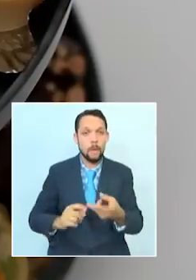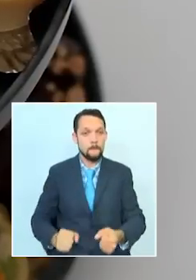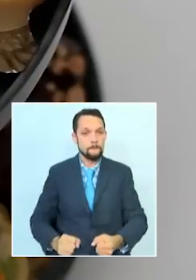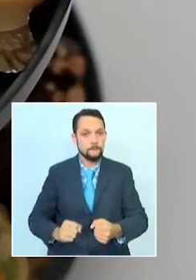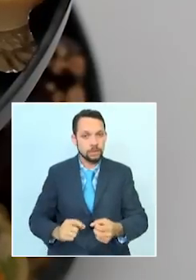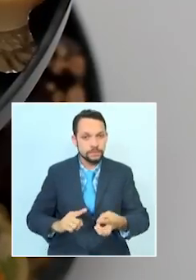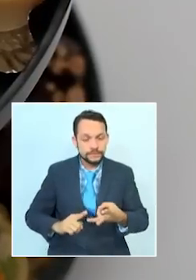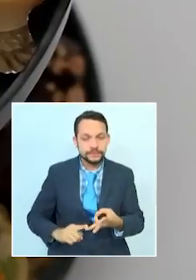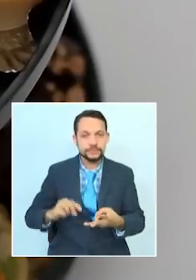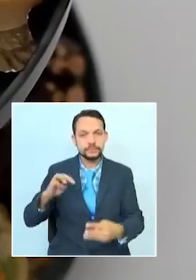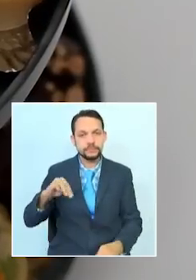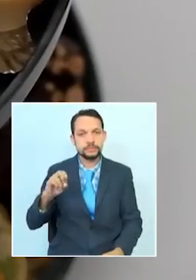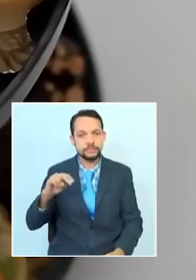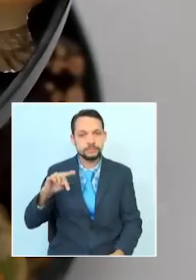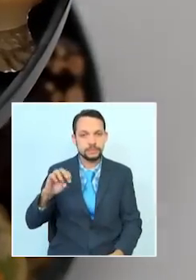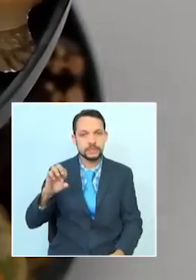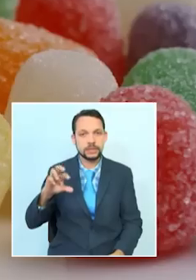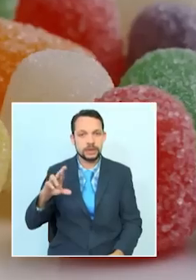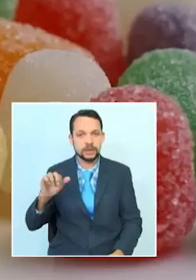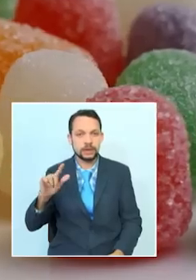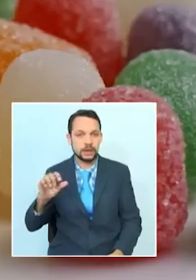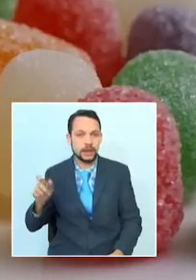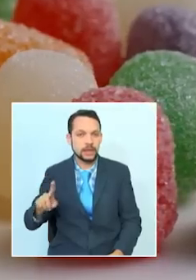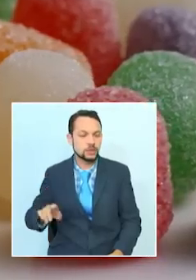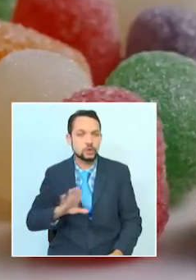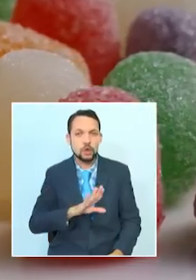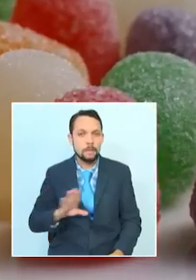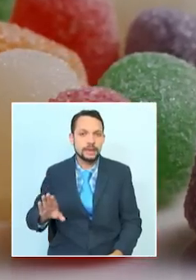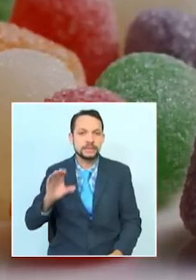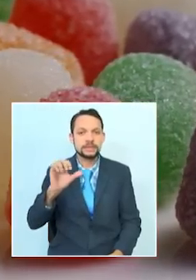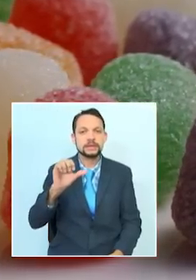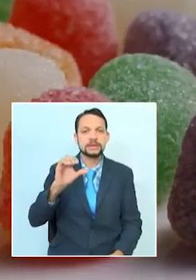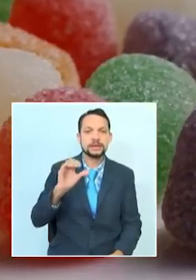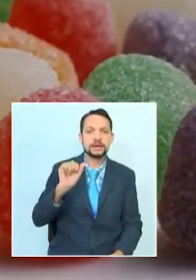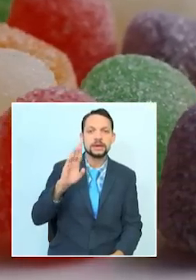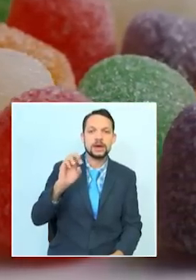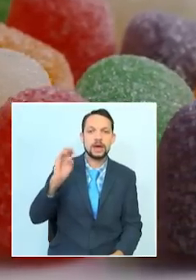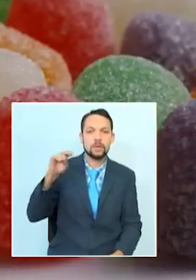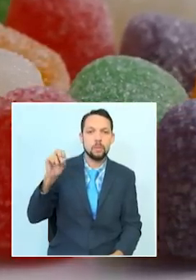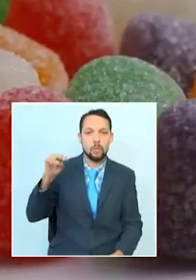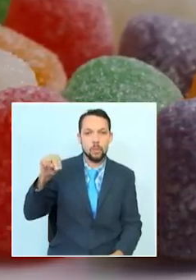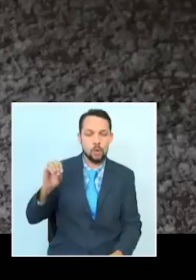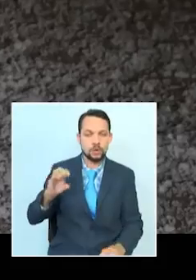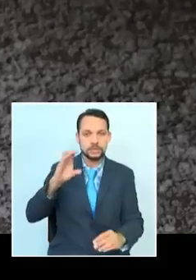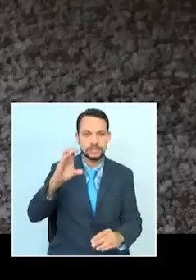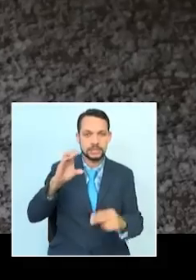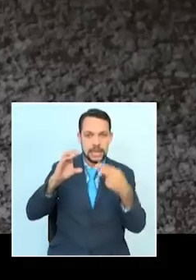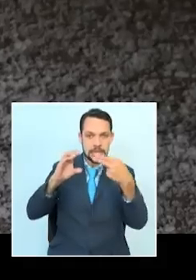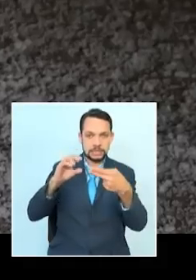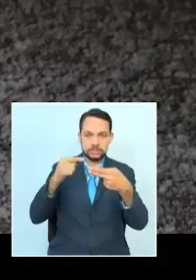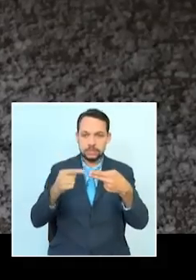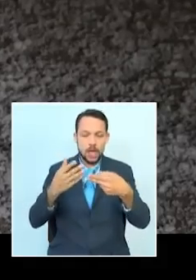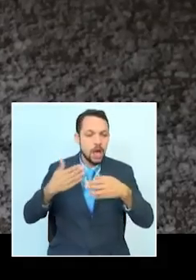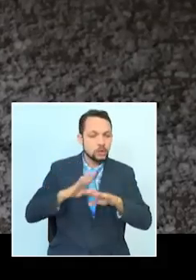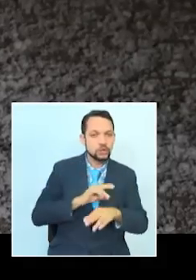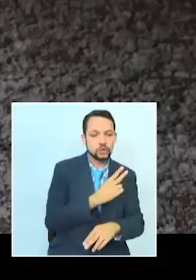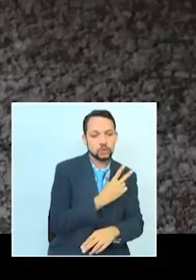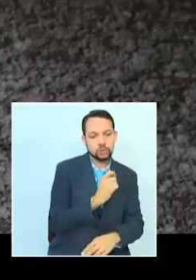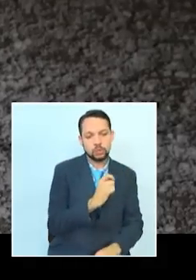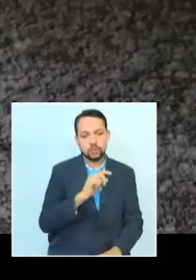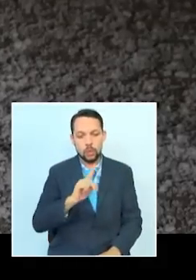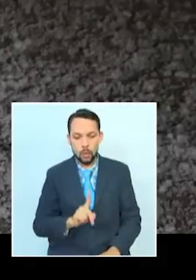vitaminas solo hidratos de carbono refinados que atacan al páncreas su pH es de 2.1 o sea